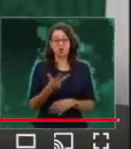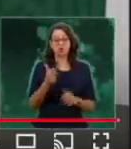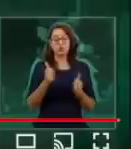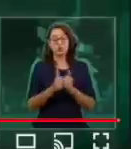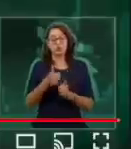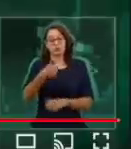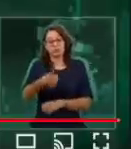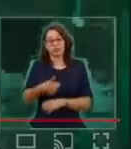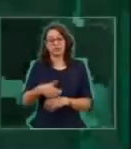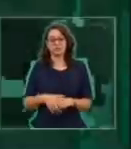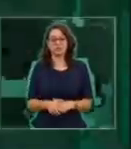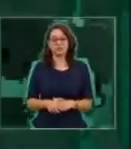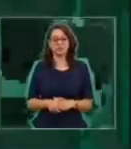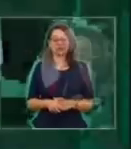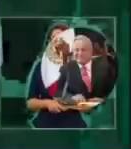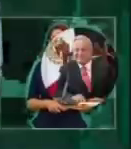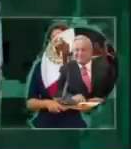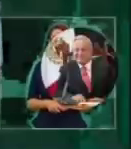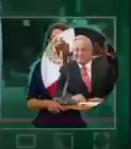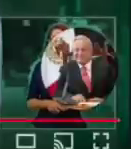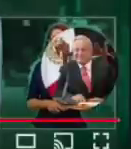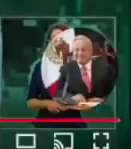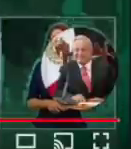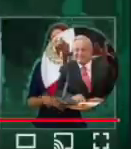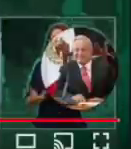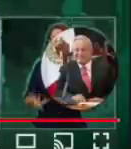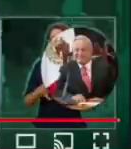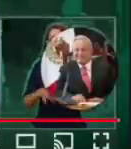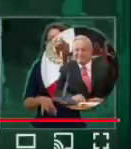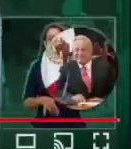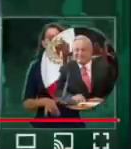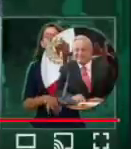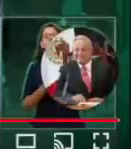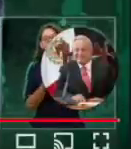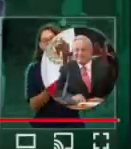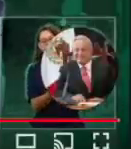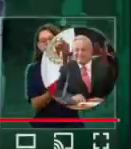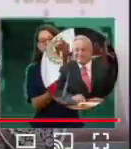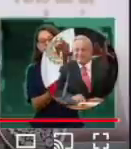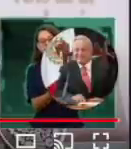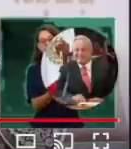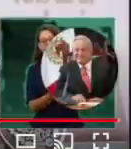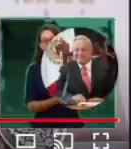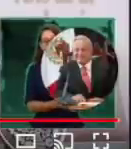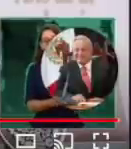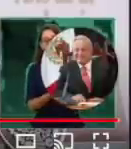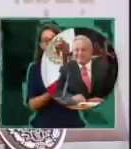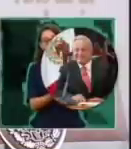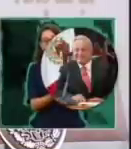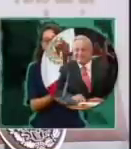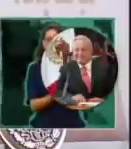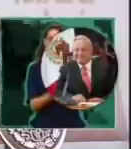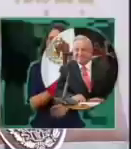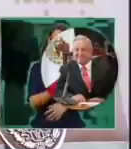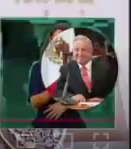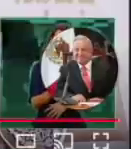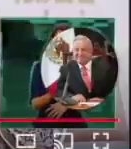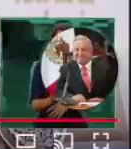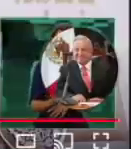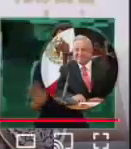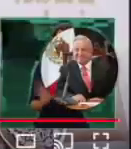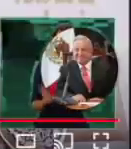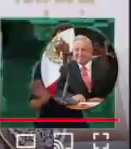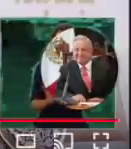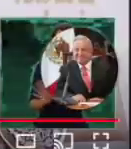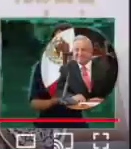O sea, no voy a parar el avión. O sea, comercial, ¿no? Sí, tengo